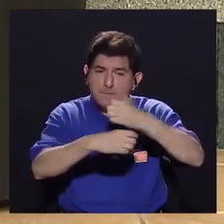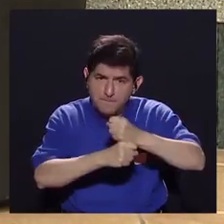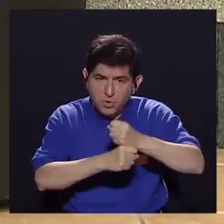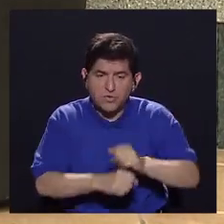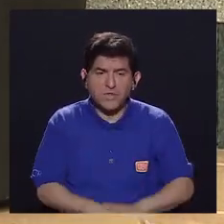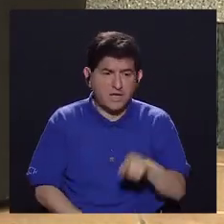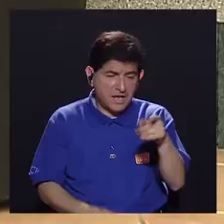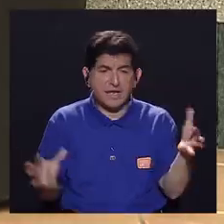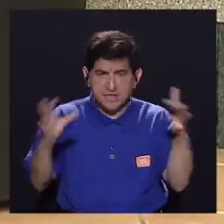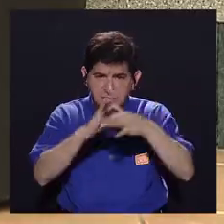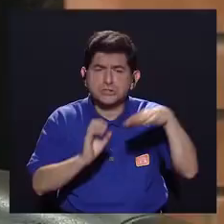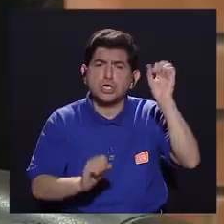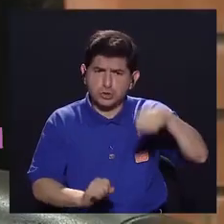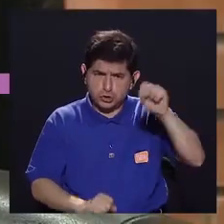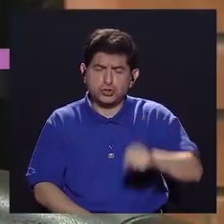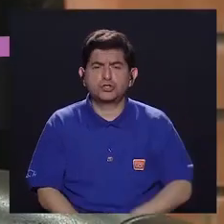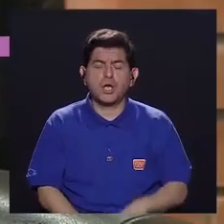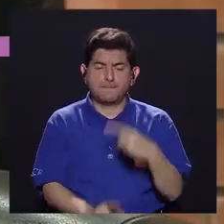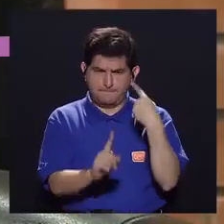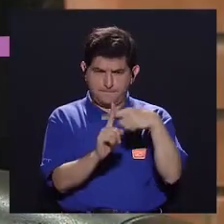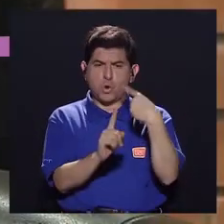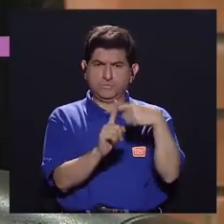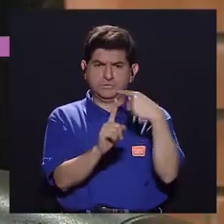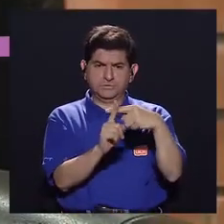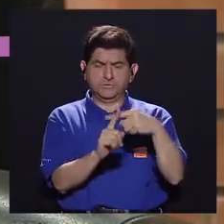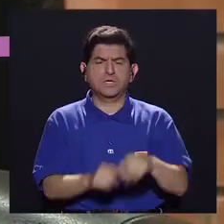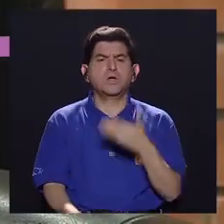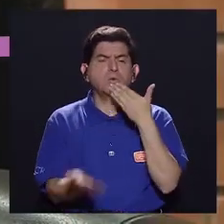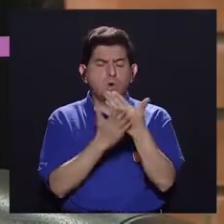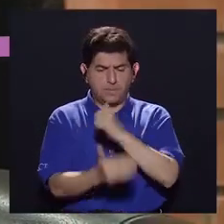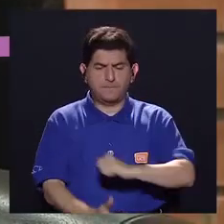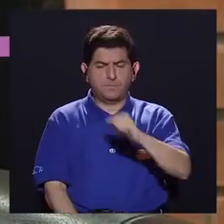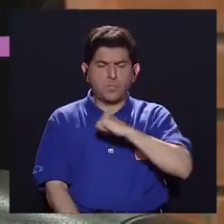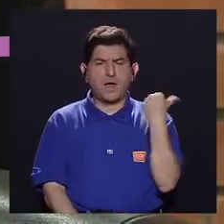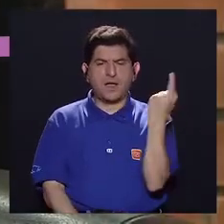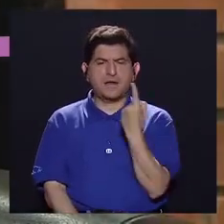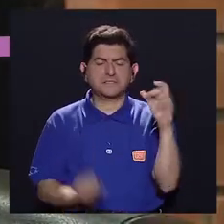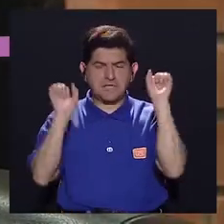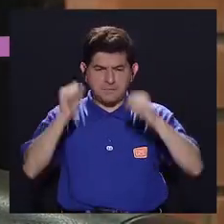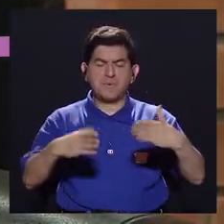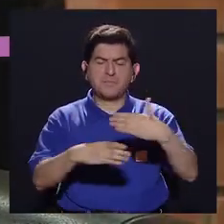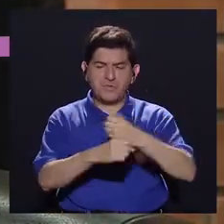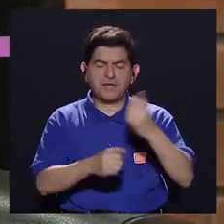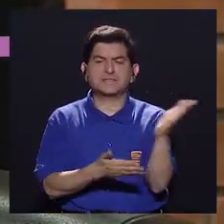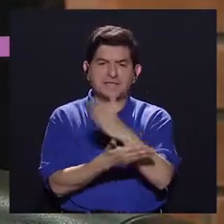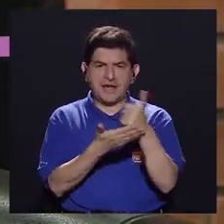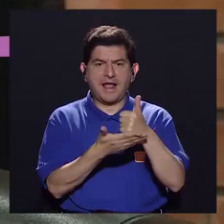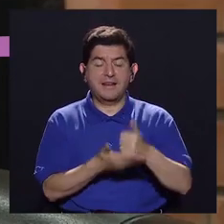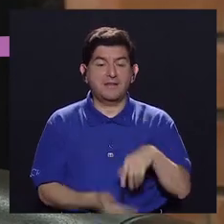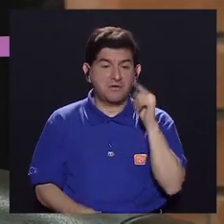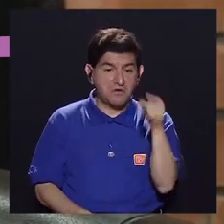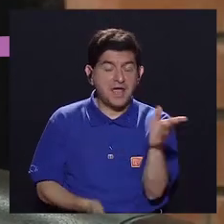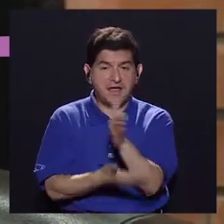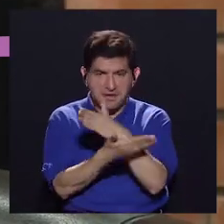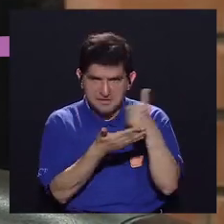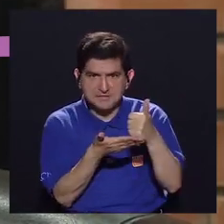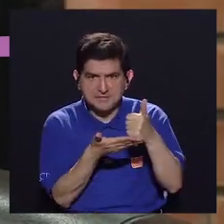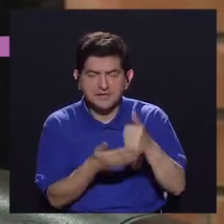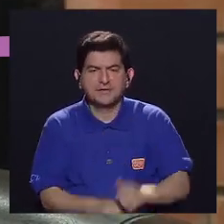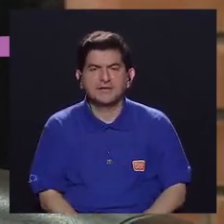se pueda hacer con respecto a eso? Claro que sí, hay que ser muy positivos, hay que tener una buena actitud, siempre se puede hacer algo, y ese